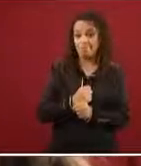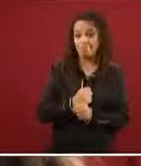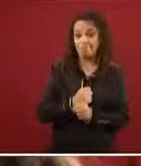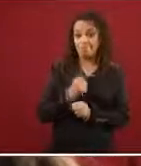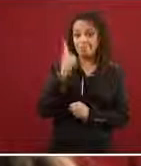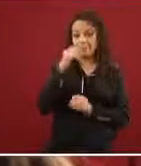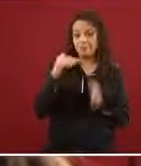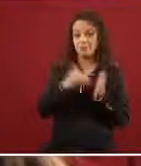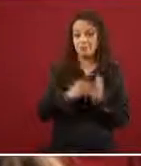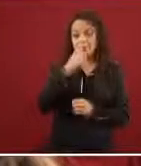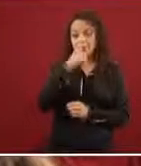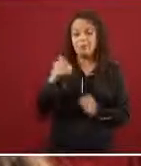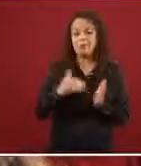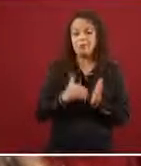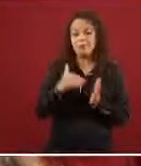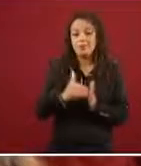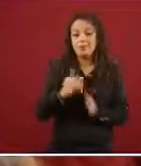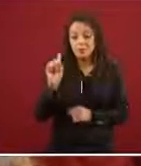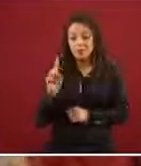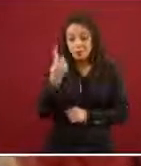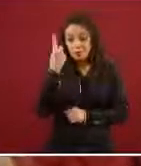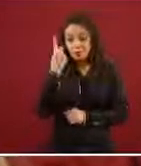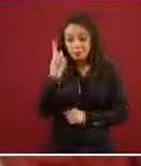1.100 millones de dólares.